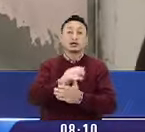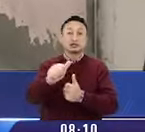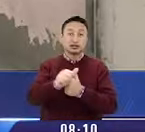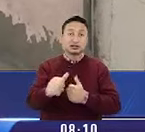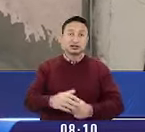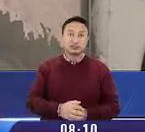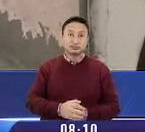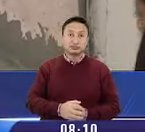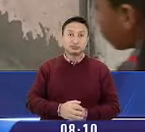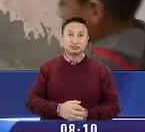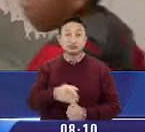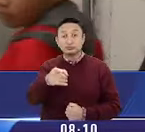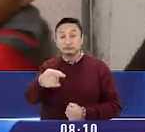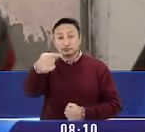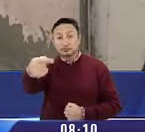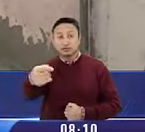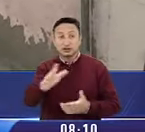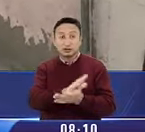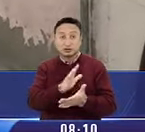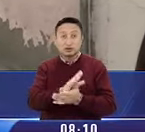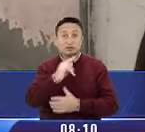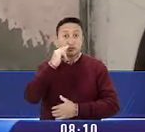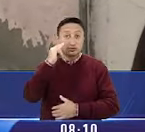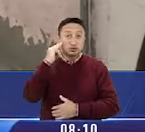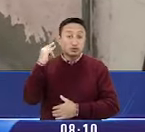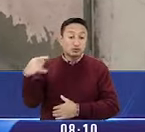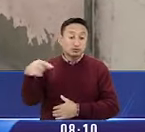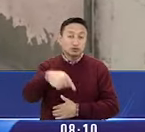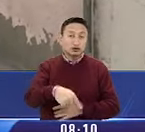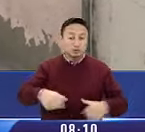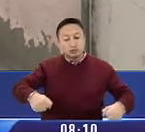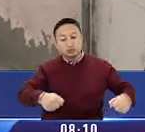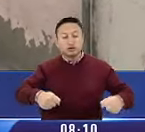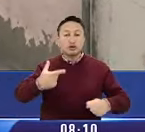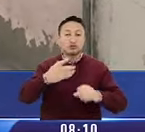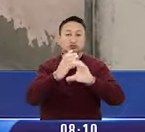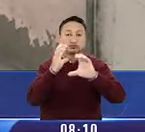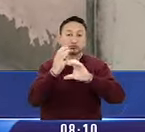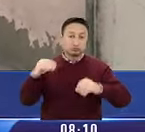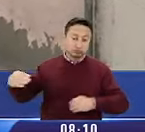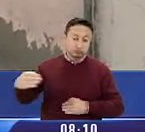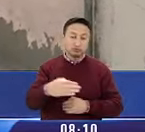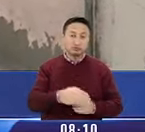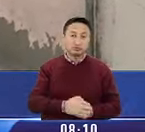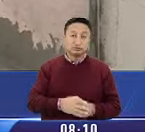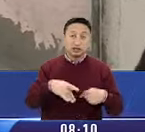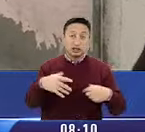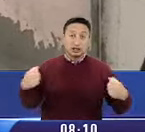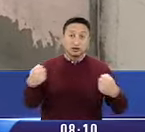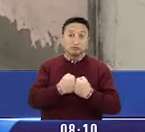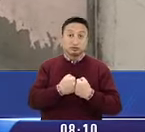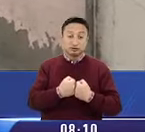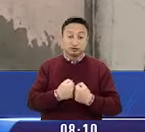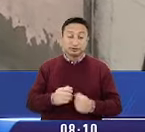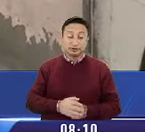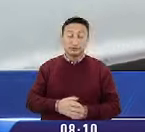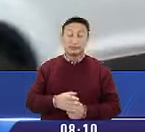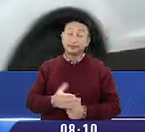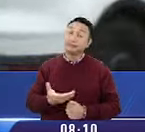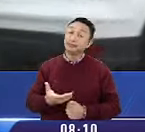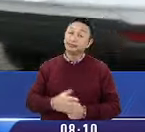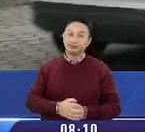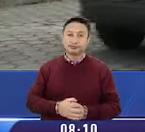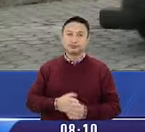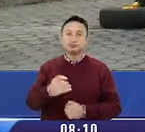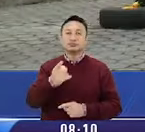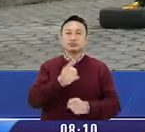Está una unidad educativa, vienen a dejar a los niños, vienen recorridos. Cuando hay un accidente, tal vez ahí nos hagan caso. Por